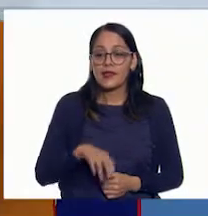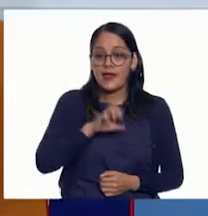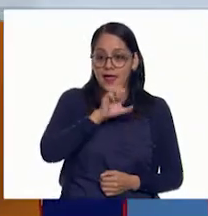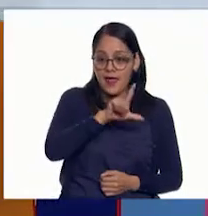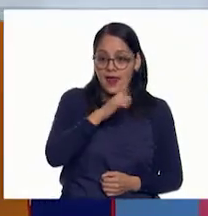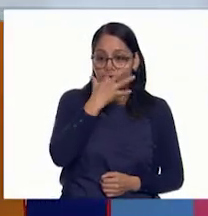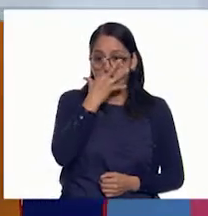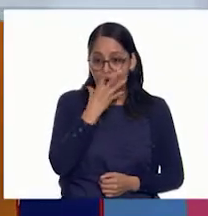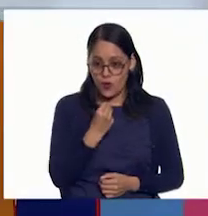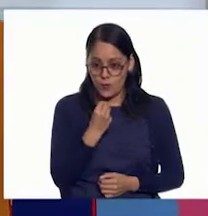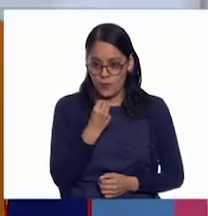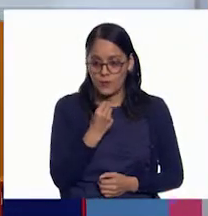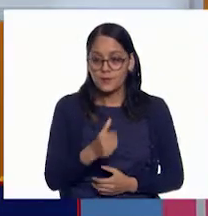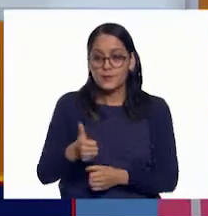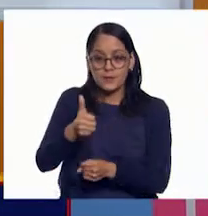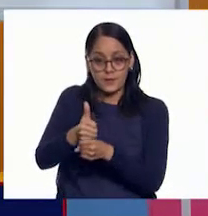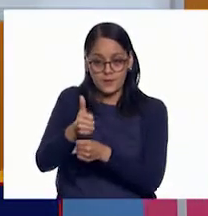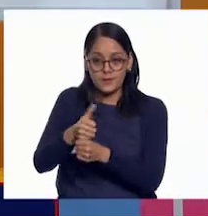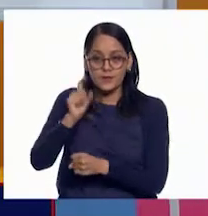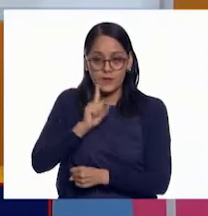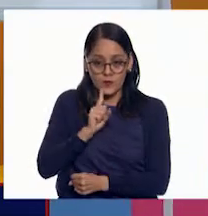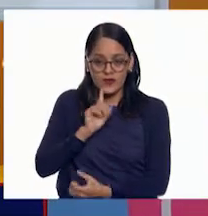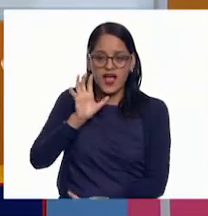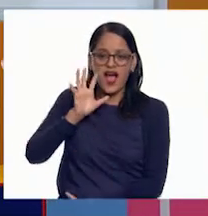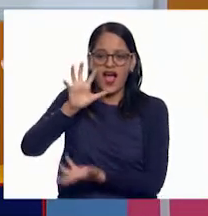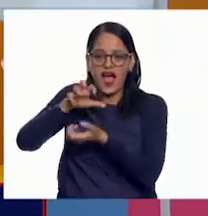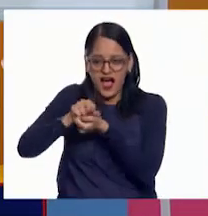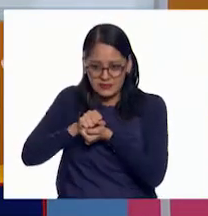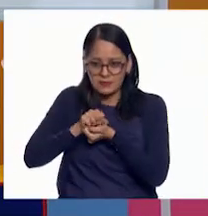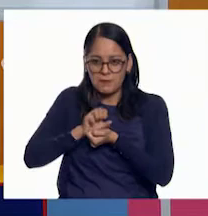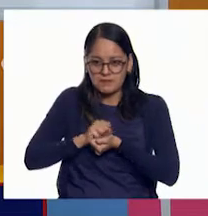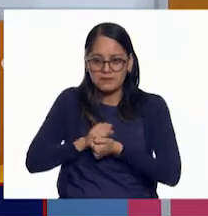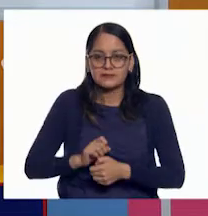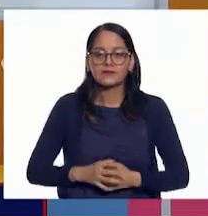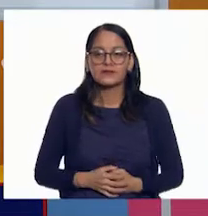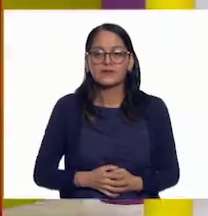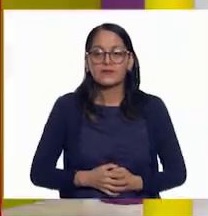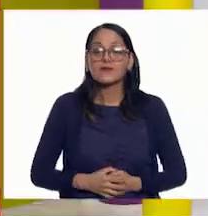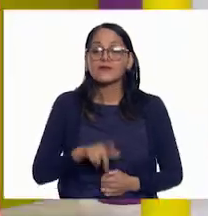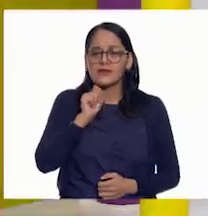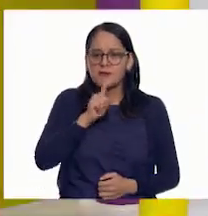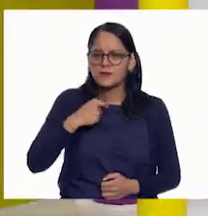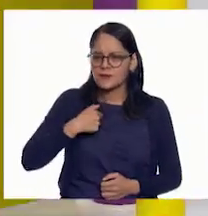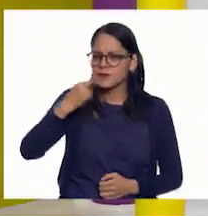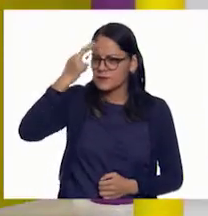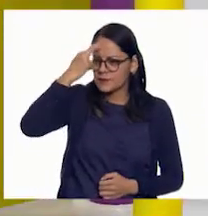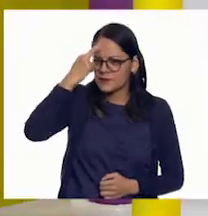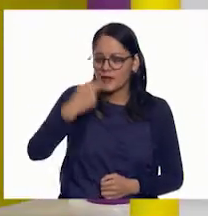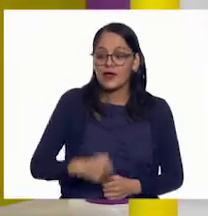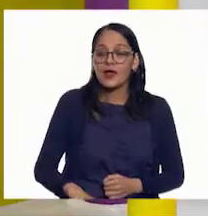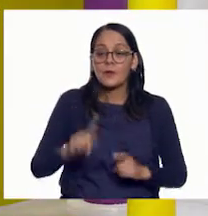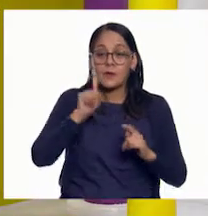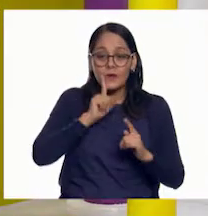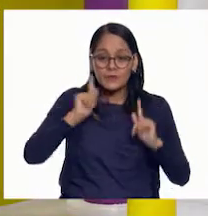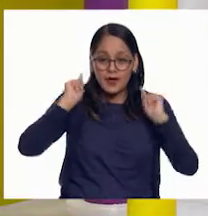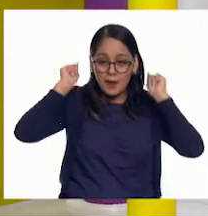a la abuelita. Y también me acuerdo que Caperucita desobedeció a su